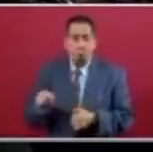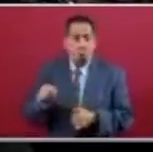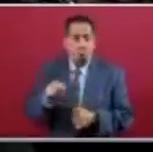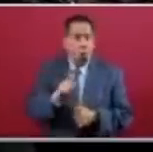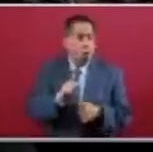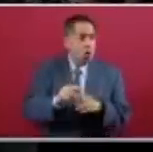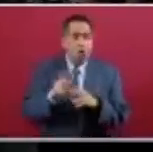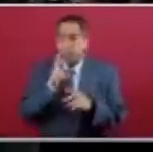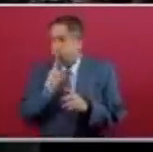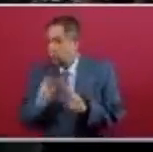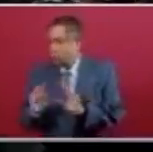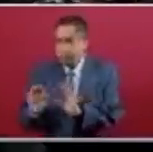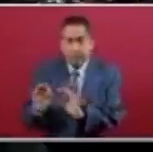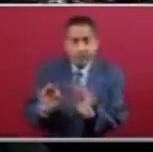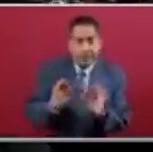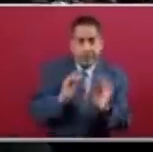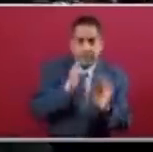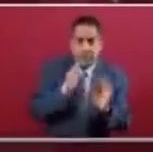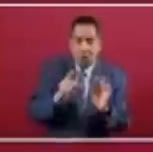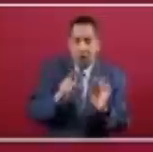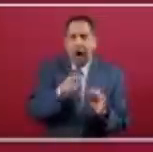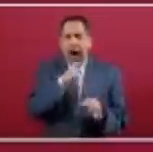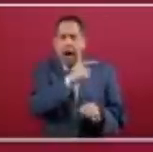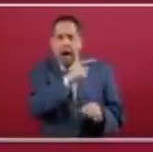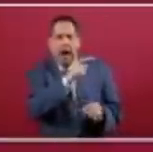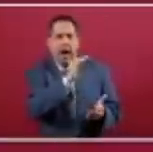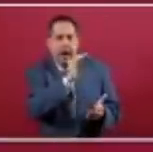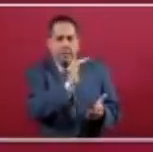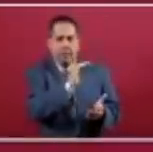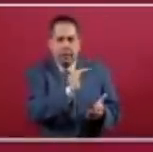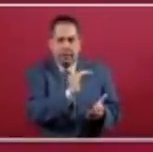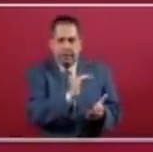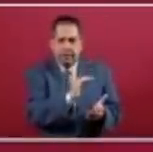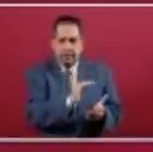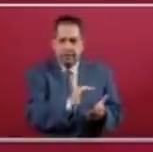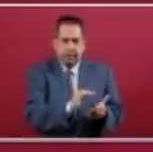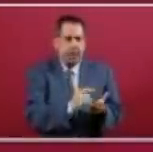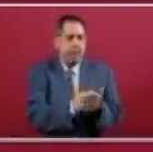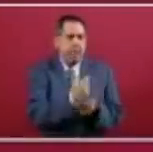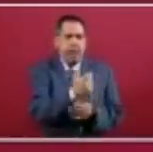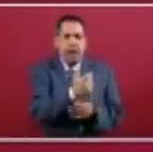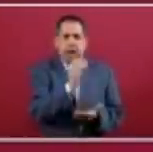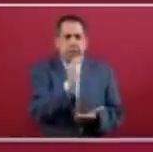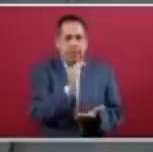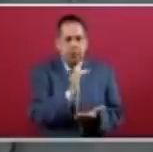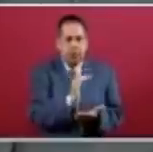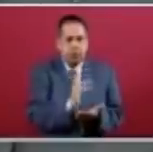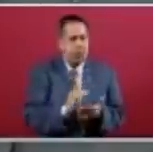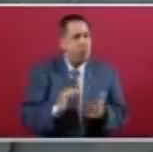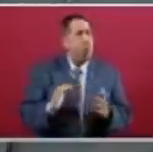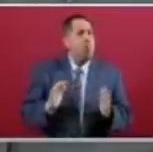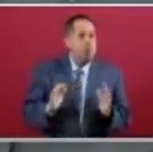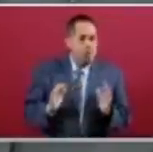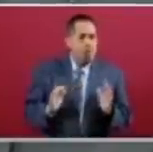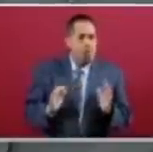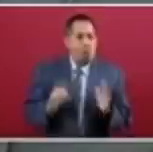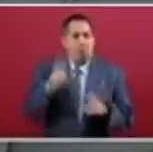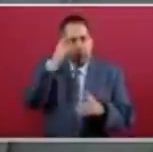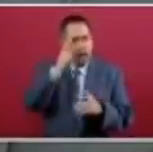industria petrolera, bajar los costos para ser